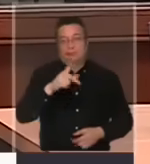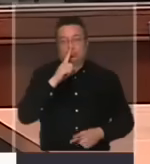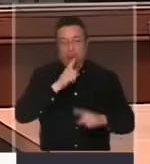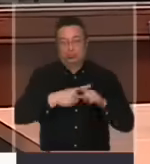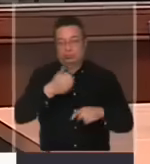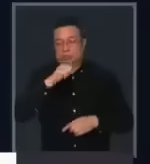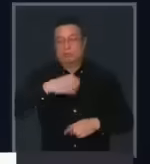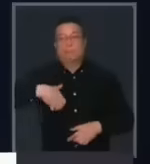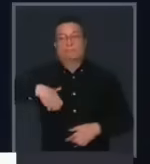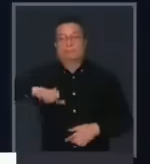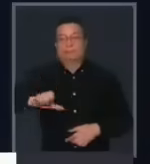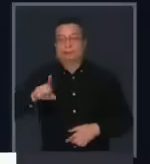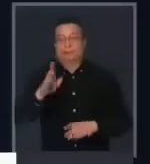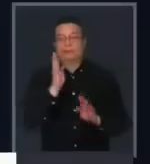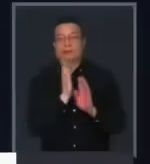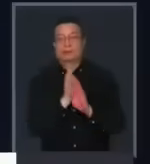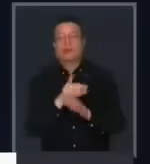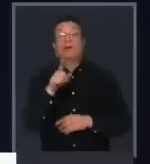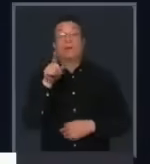a la